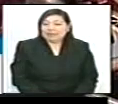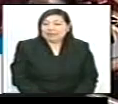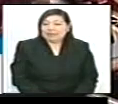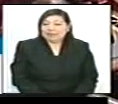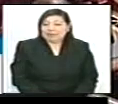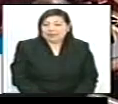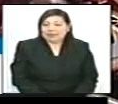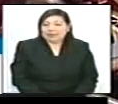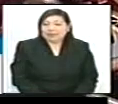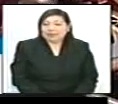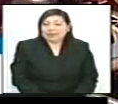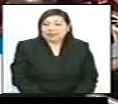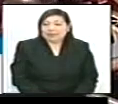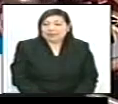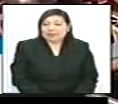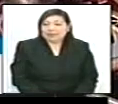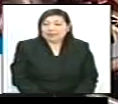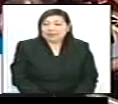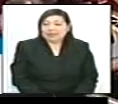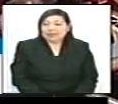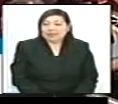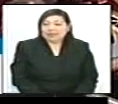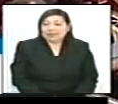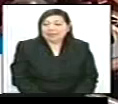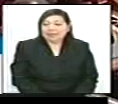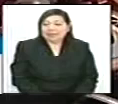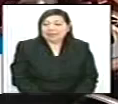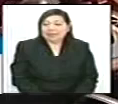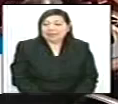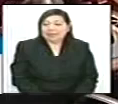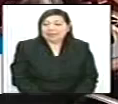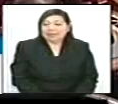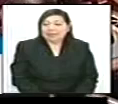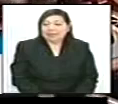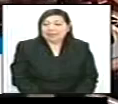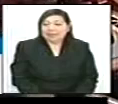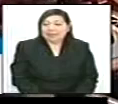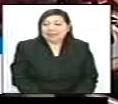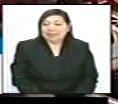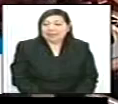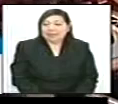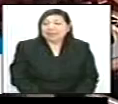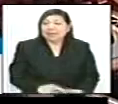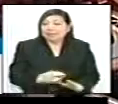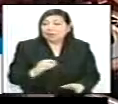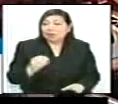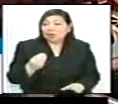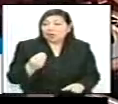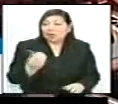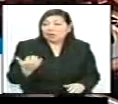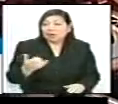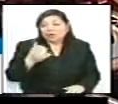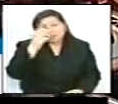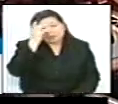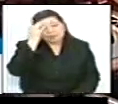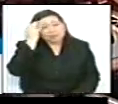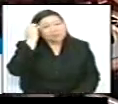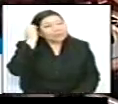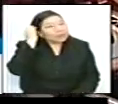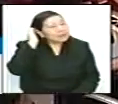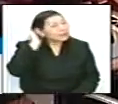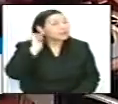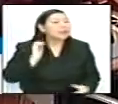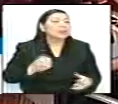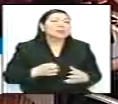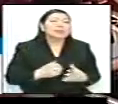Presidenta, gracias por cederme el uso de la palabra. Colegas, mil disculpas, estábamos en el programa del Parlamento Joven y nos estamos restituyendo la